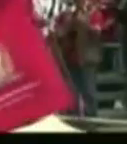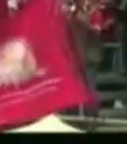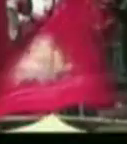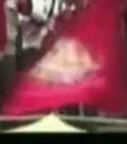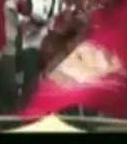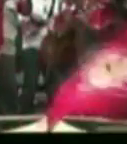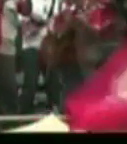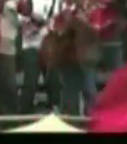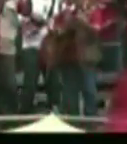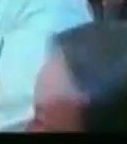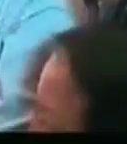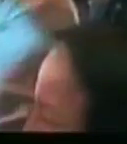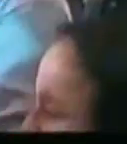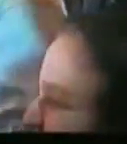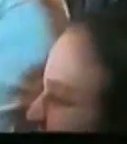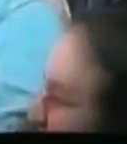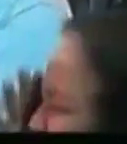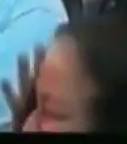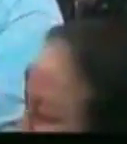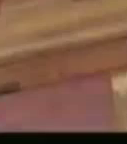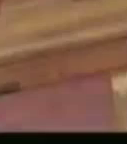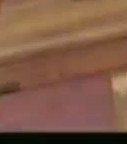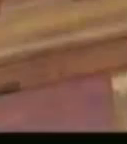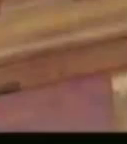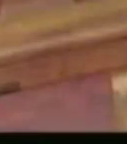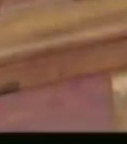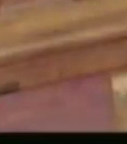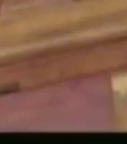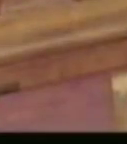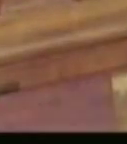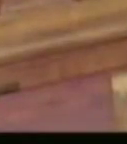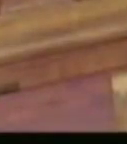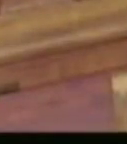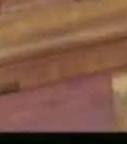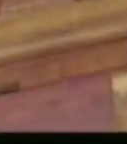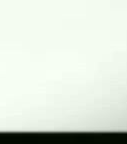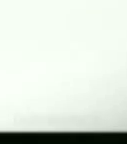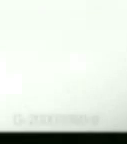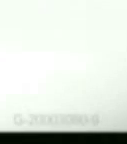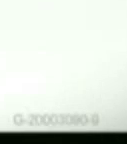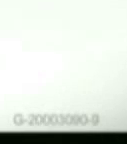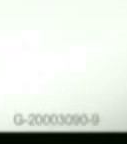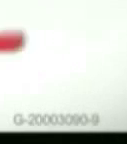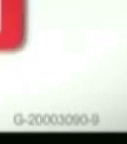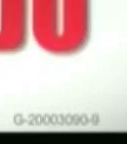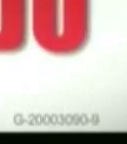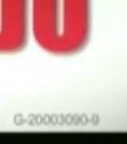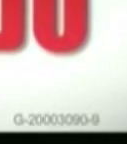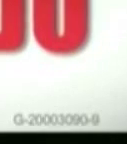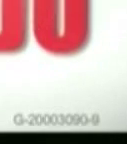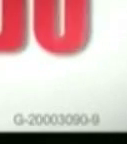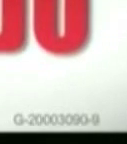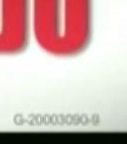Demostrando que cuando nos mueve el amor y la lealtad, somos invencibles. Ante las dificultades, con